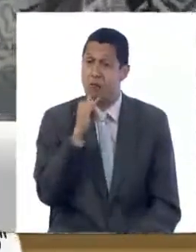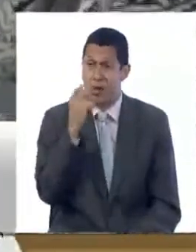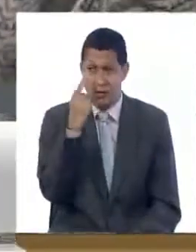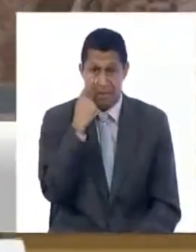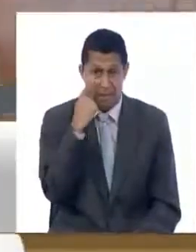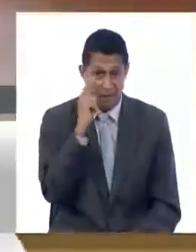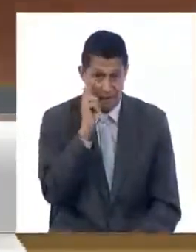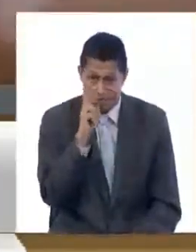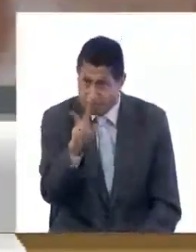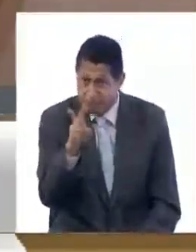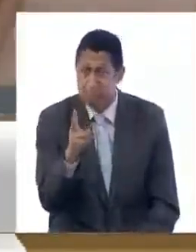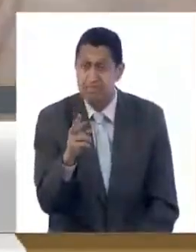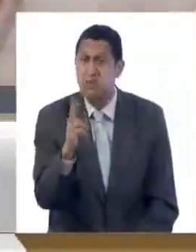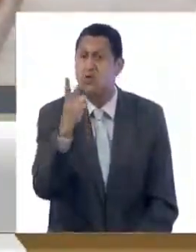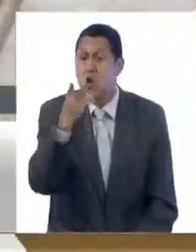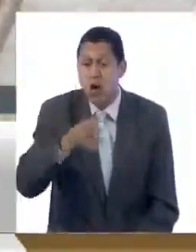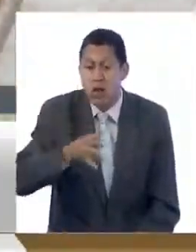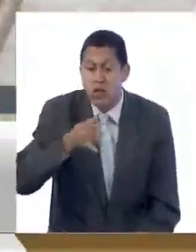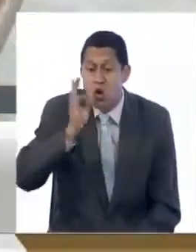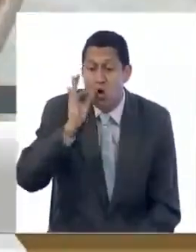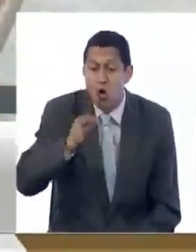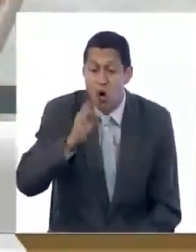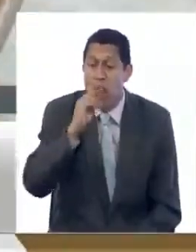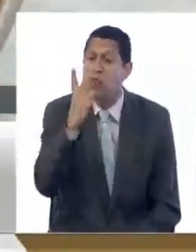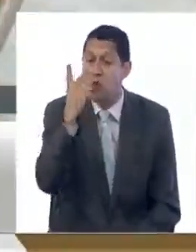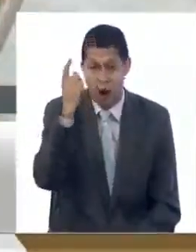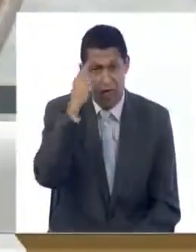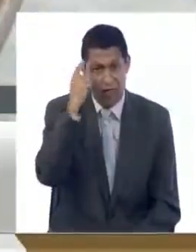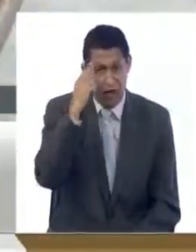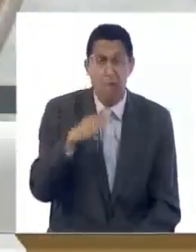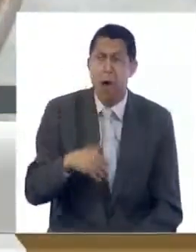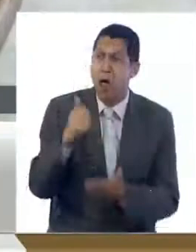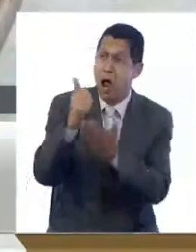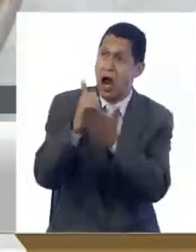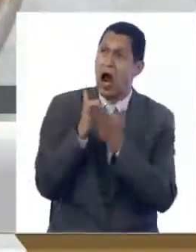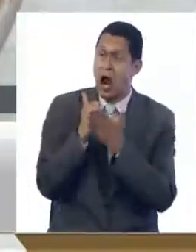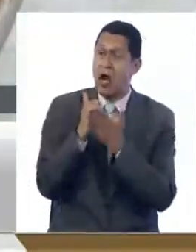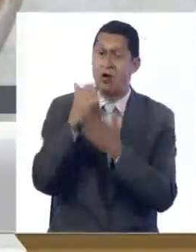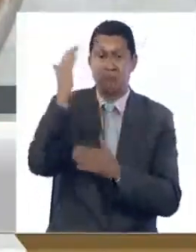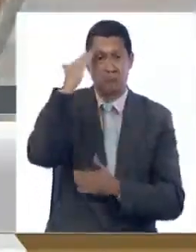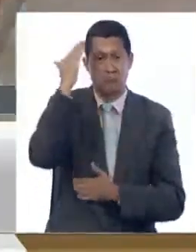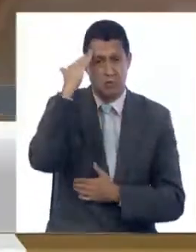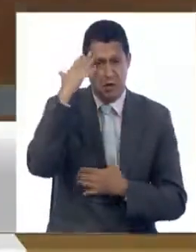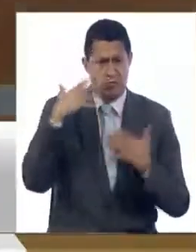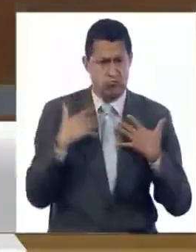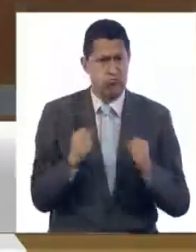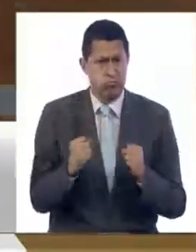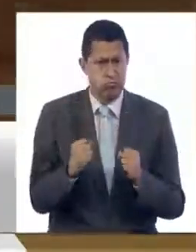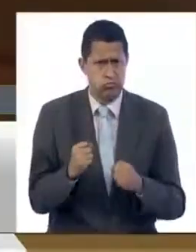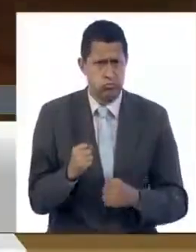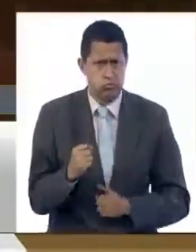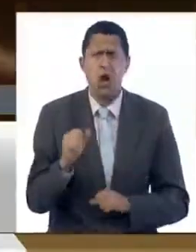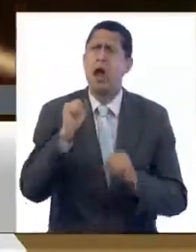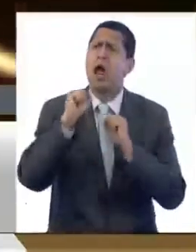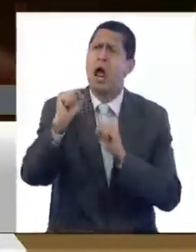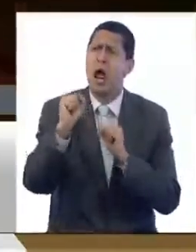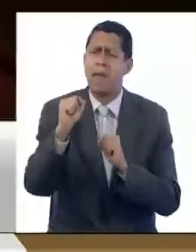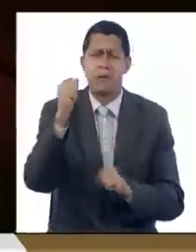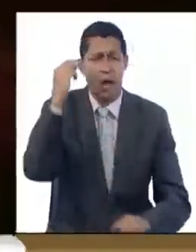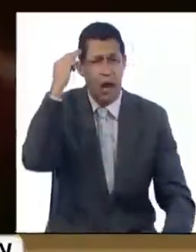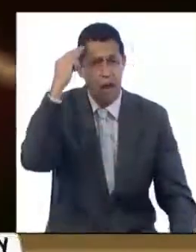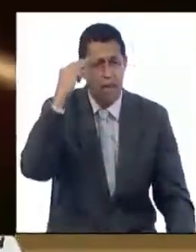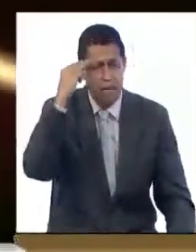visual. Tomar 2 tazas de chocolate al día puede ayudar a mantener el cerebro sano, prevenir la pérdida de memoria